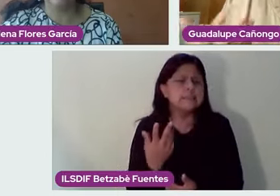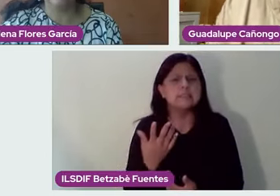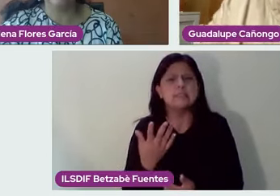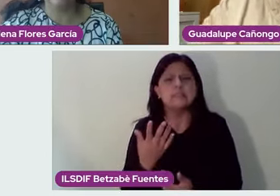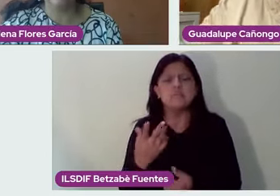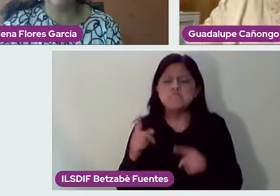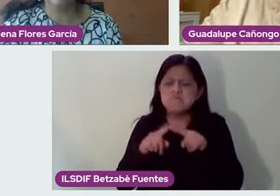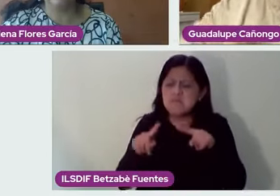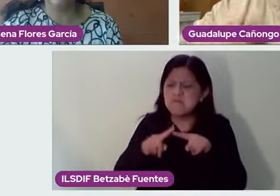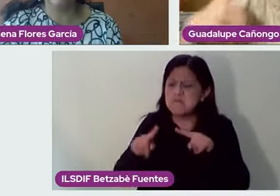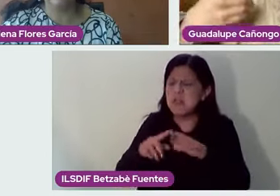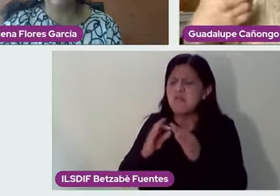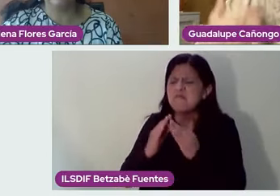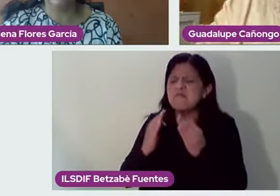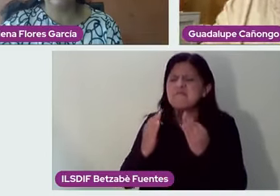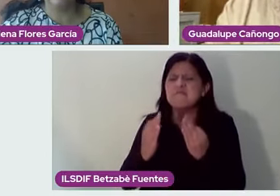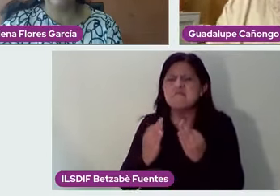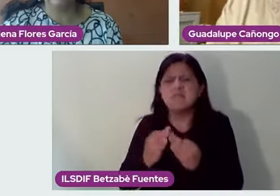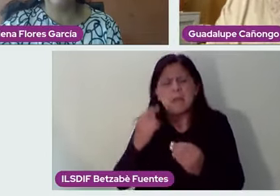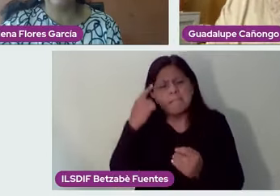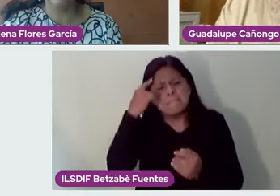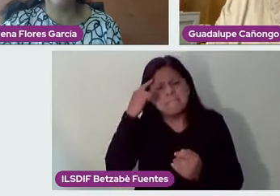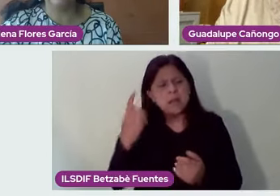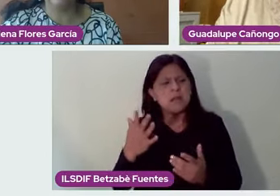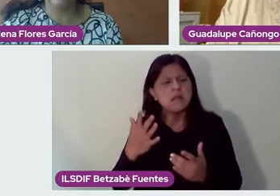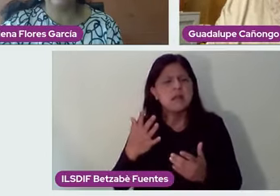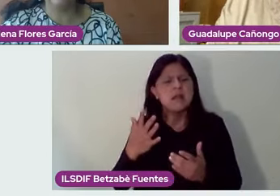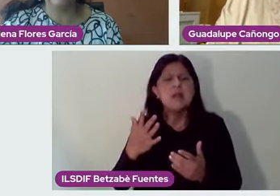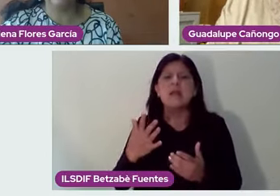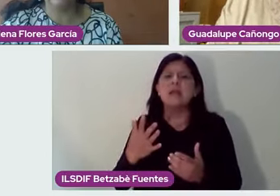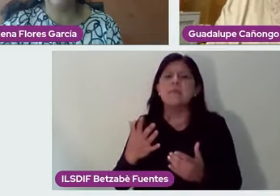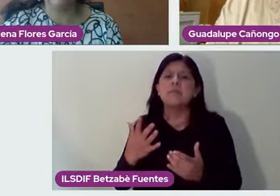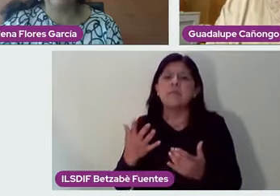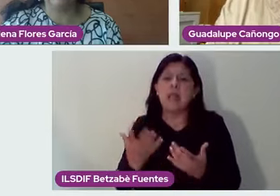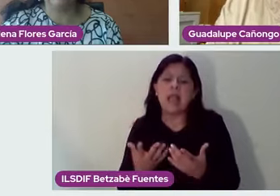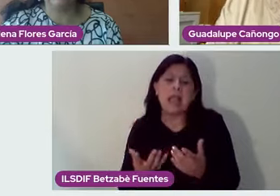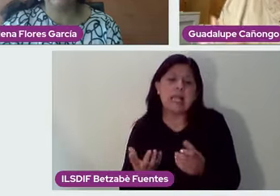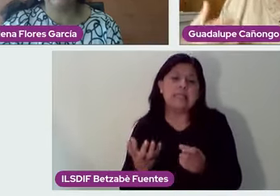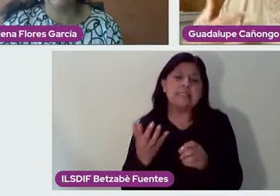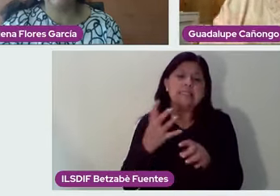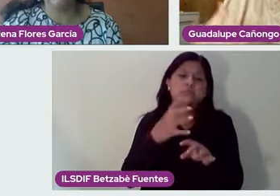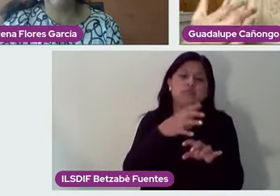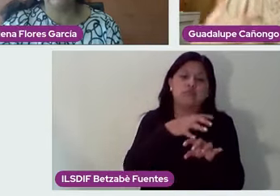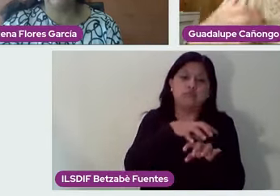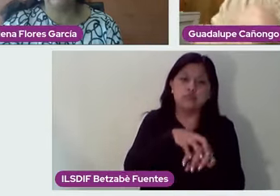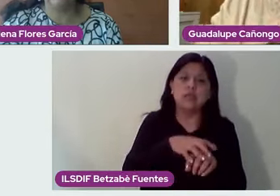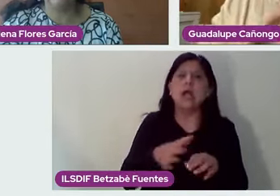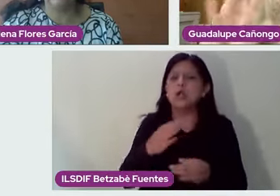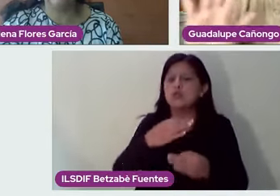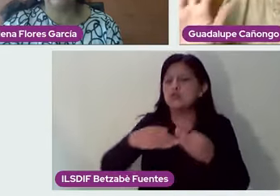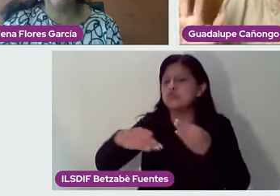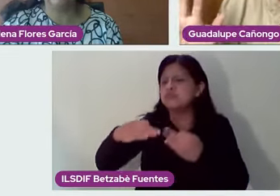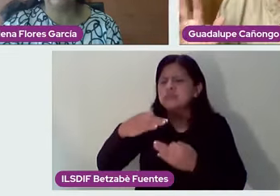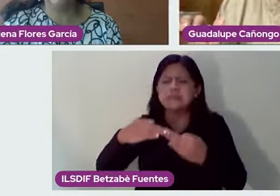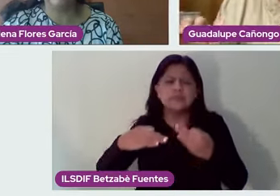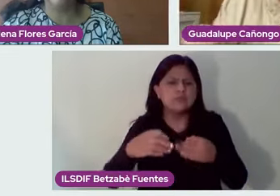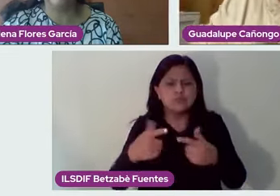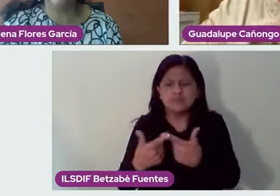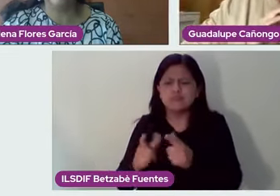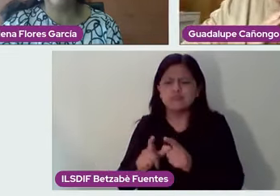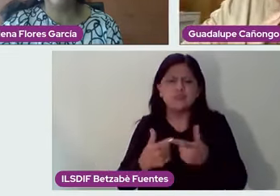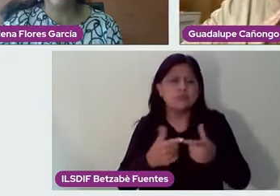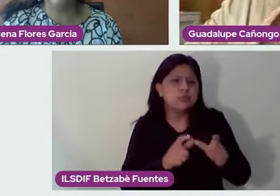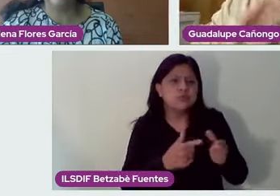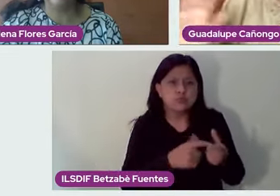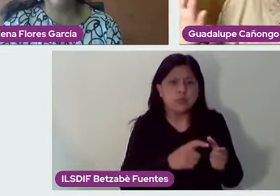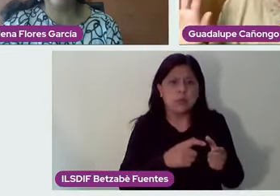muchas estrategias, requiere muchos esfuerzos para incluir a todos estos grupos, estamos hablando de personas